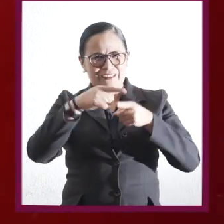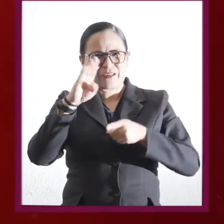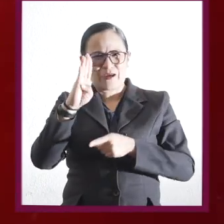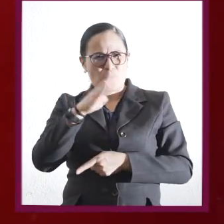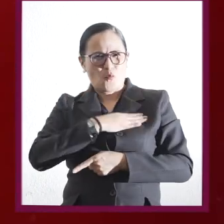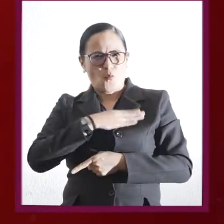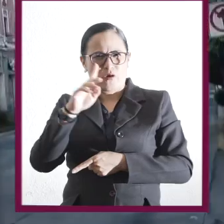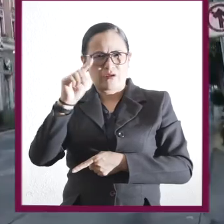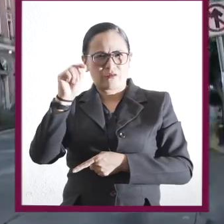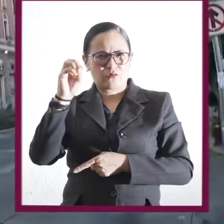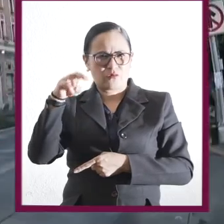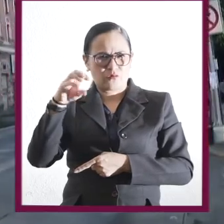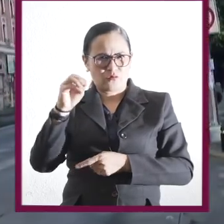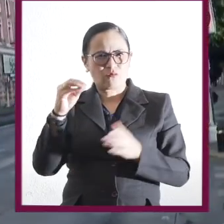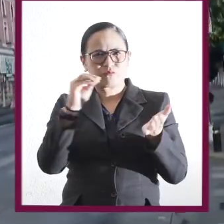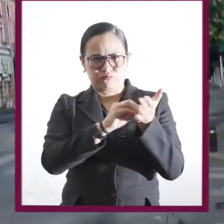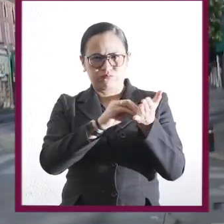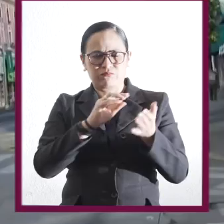de la esquina.